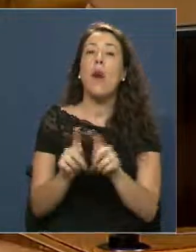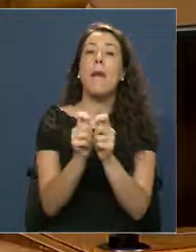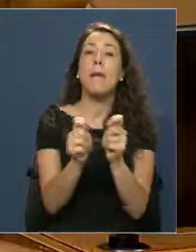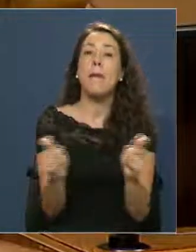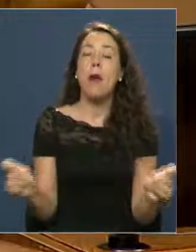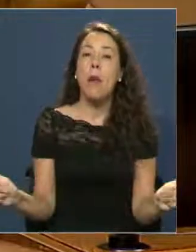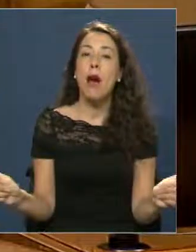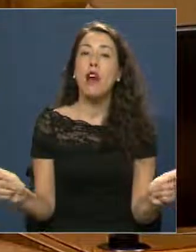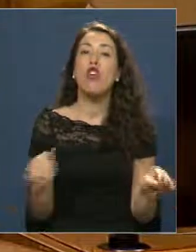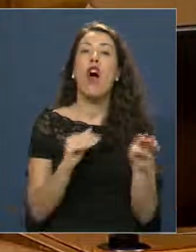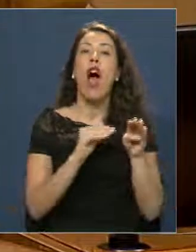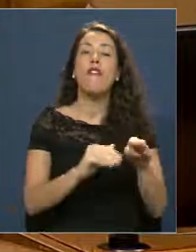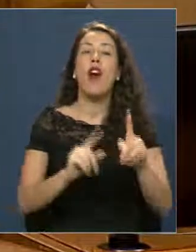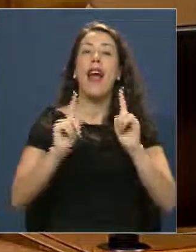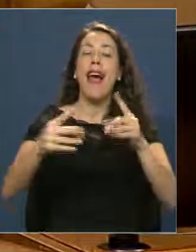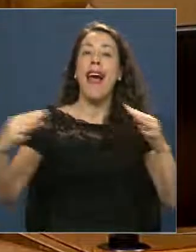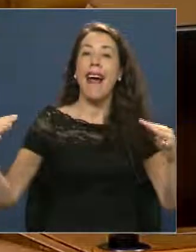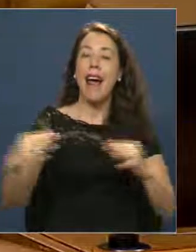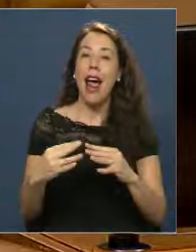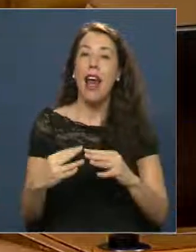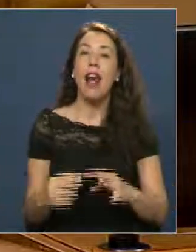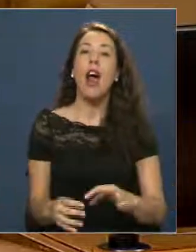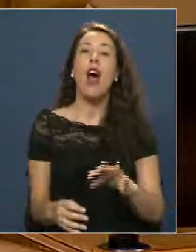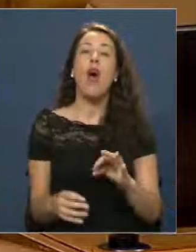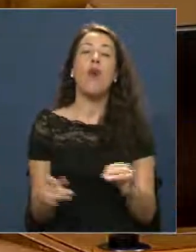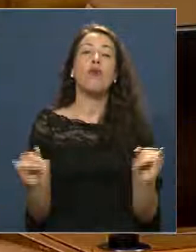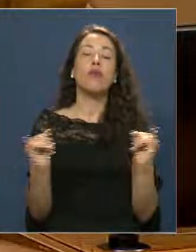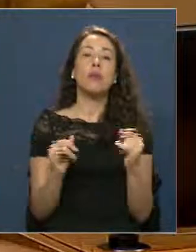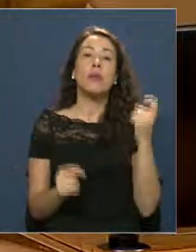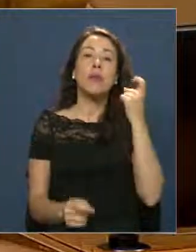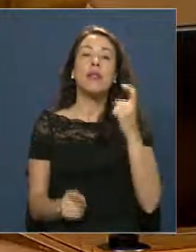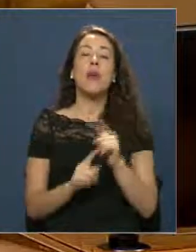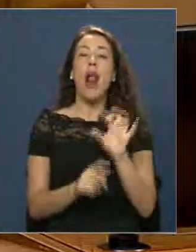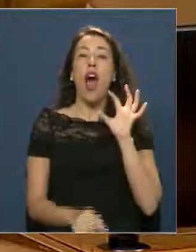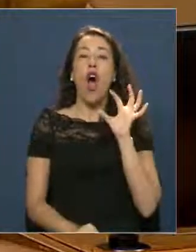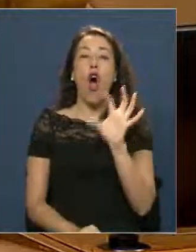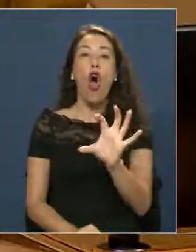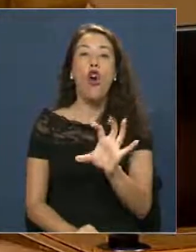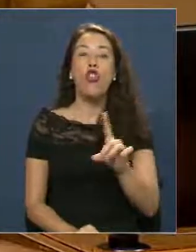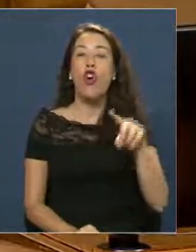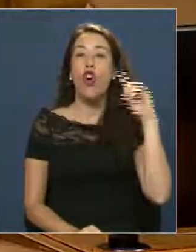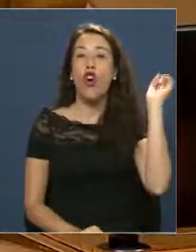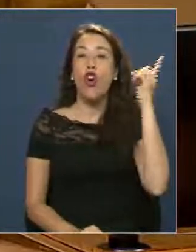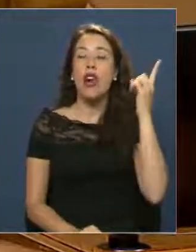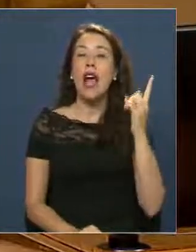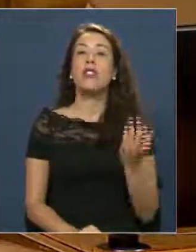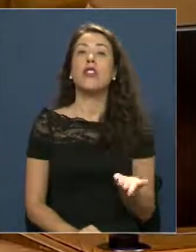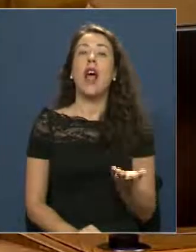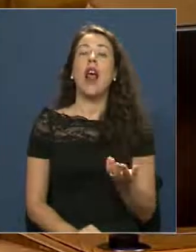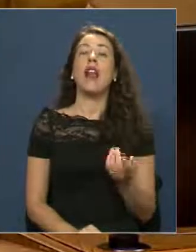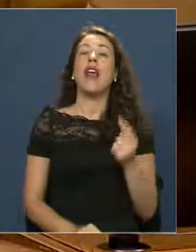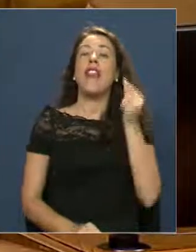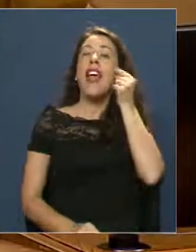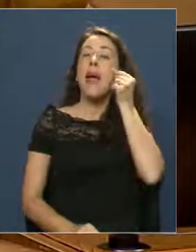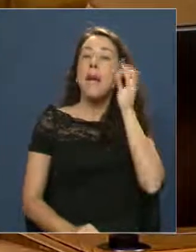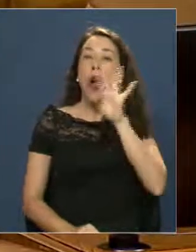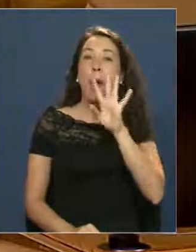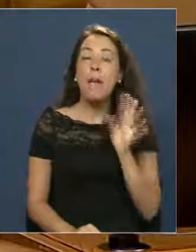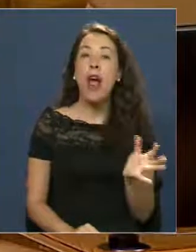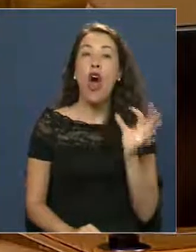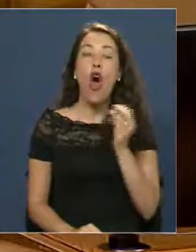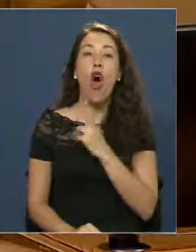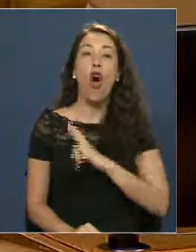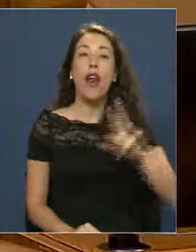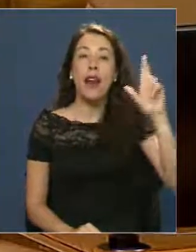propaganda en favor de la guerra y toda apología del odio nacional, racial o religioso,